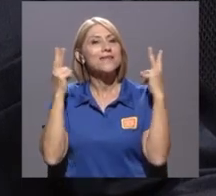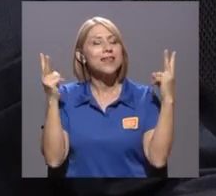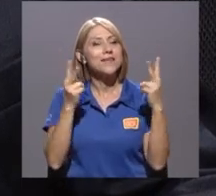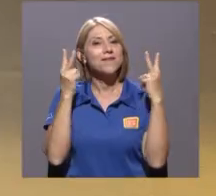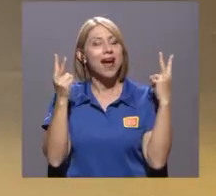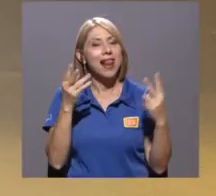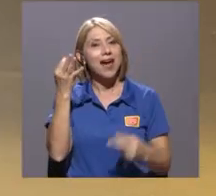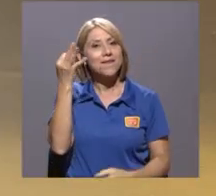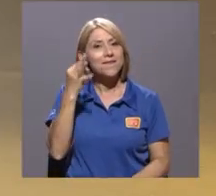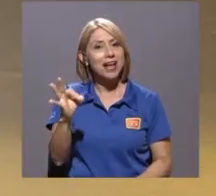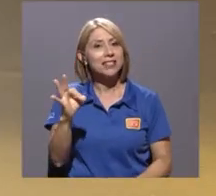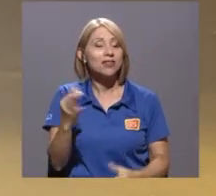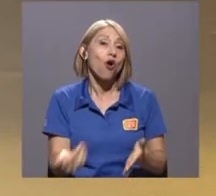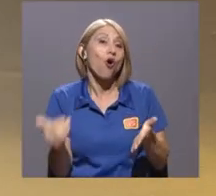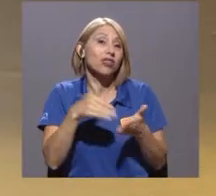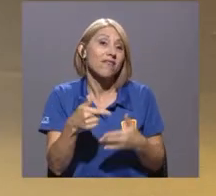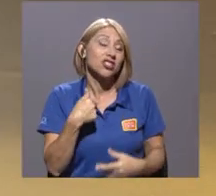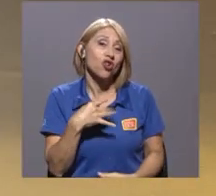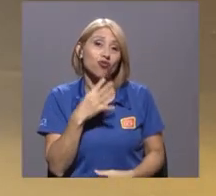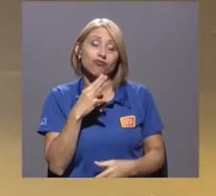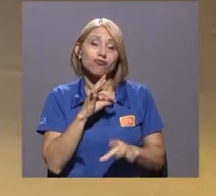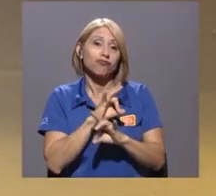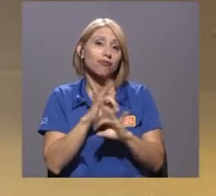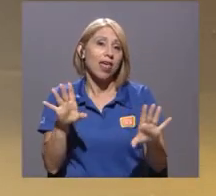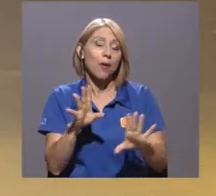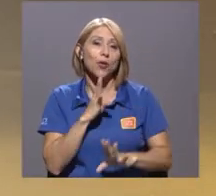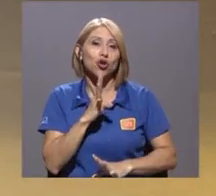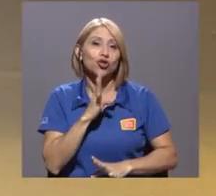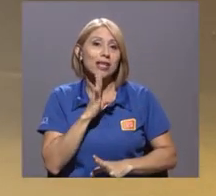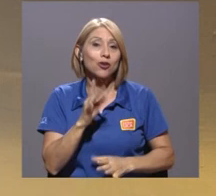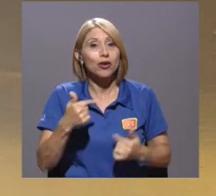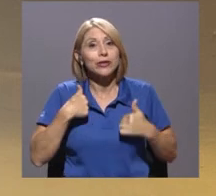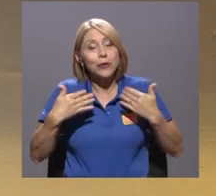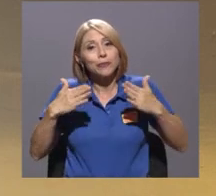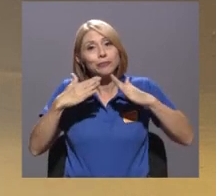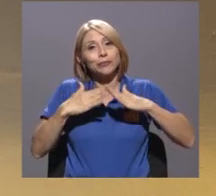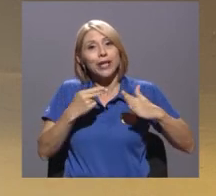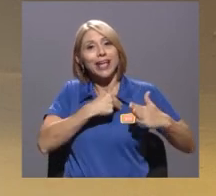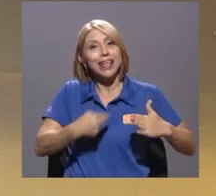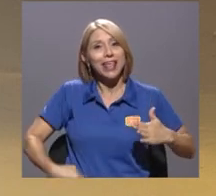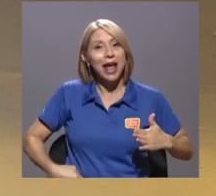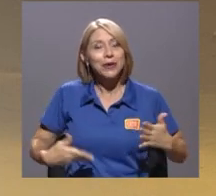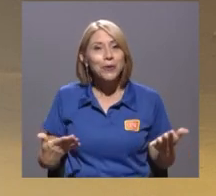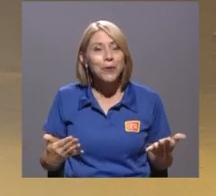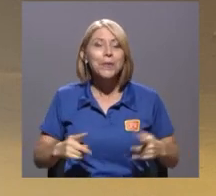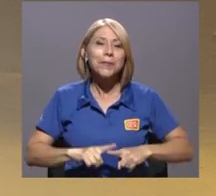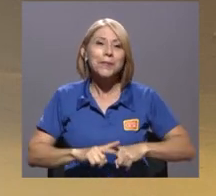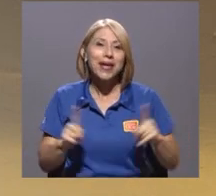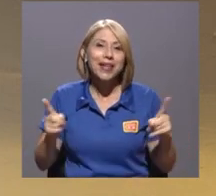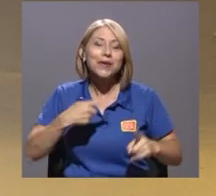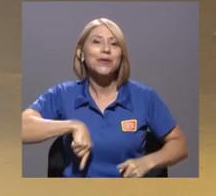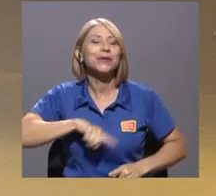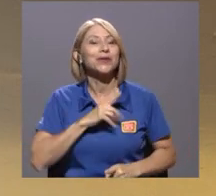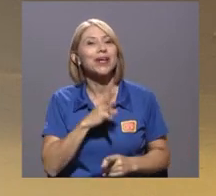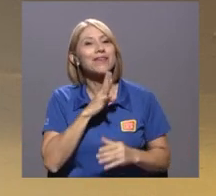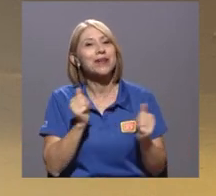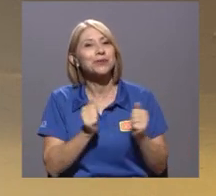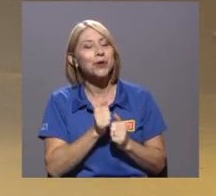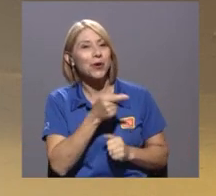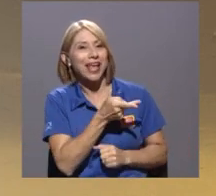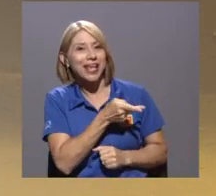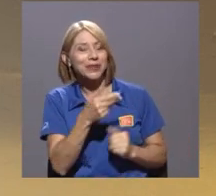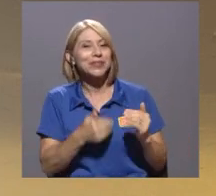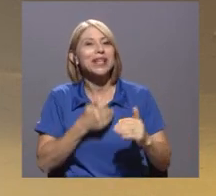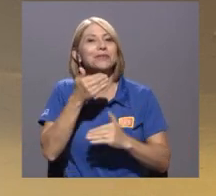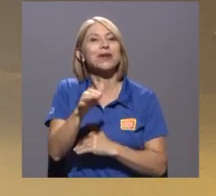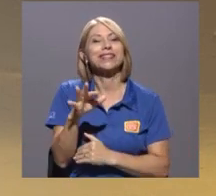este tétrico esta técnica pronunciación que hubiera ya no tiene pero hablaremos con ellos una vez que el